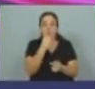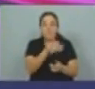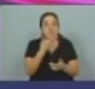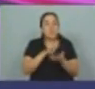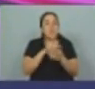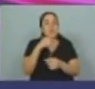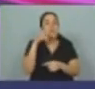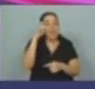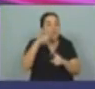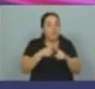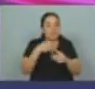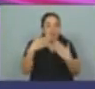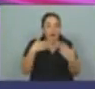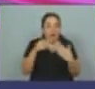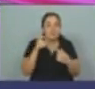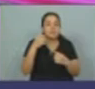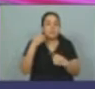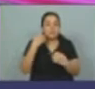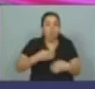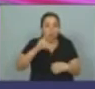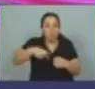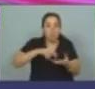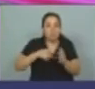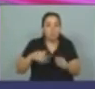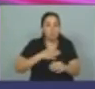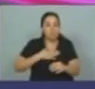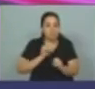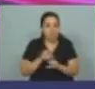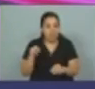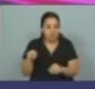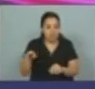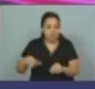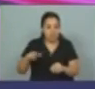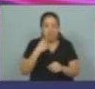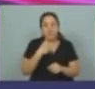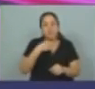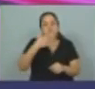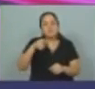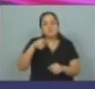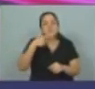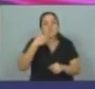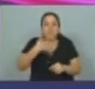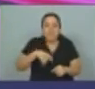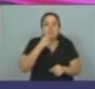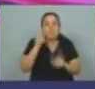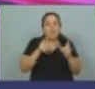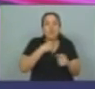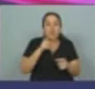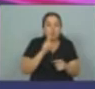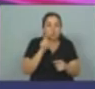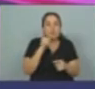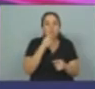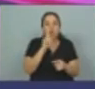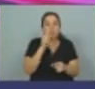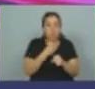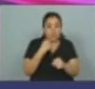pueden decir lo que quieran. ¿No le gusta el periodismo que hago? Está bárbaro. ¿No le gusta mi personalidad? Está bárbaro. Ahora,